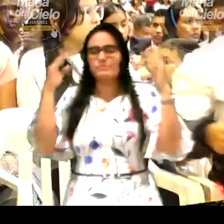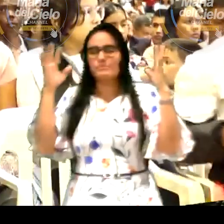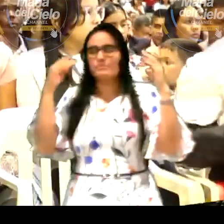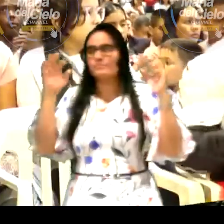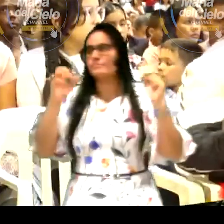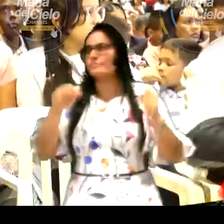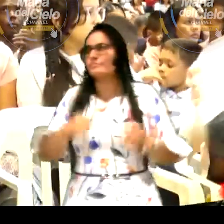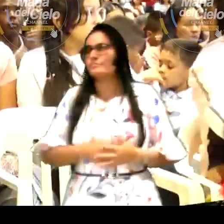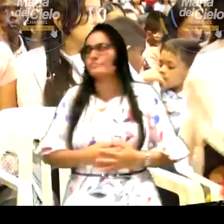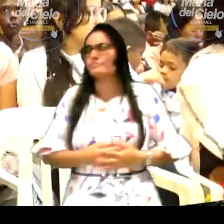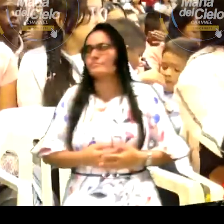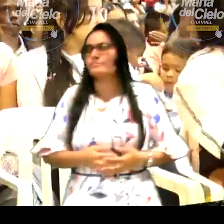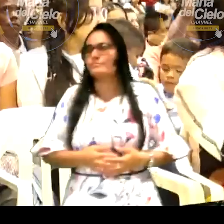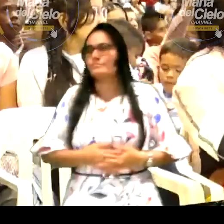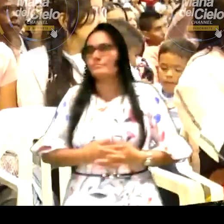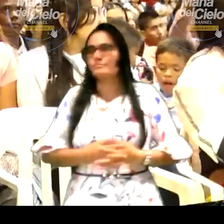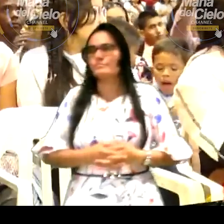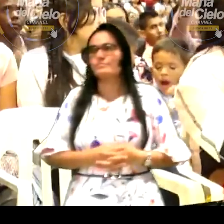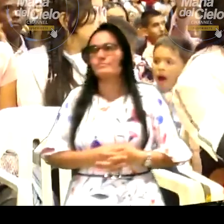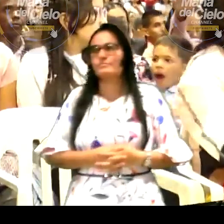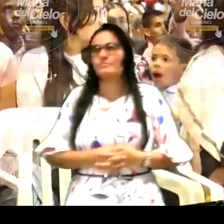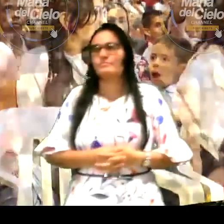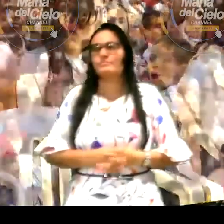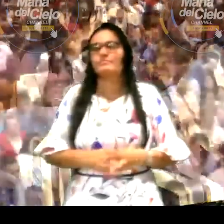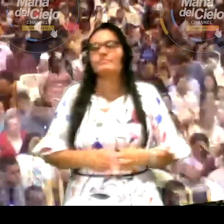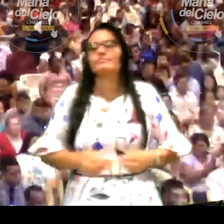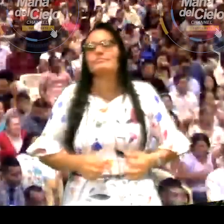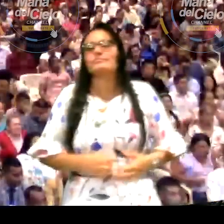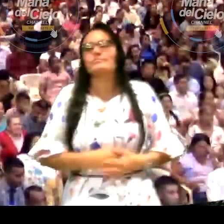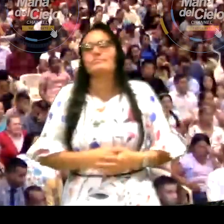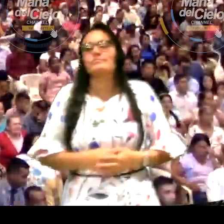El papá de Juan el Bautista, Zacarías, es un viejo.